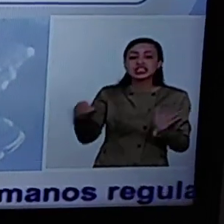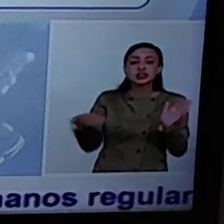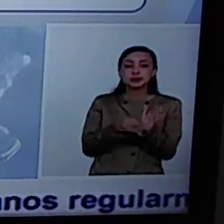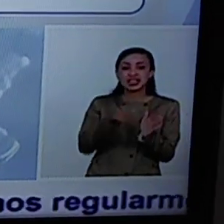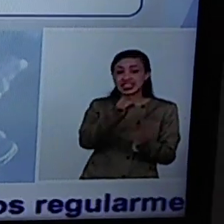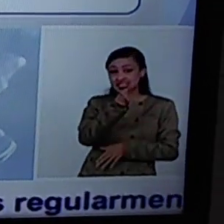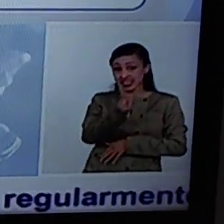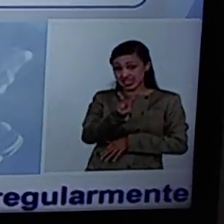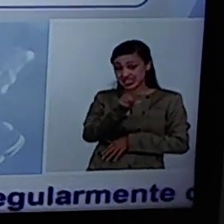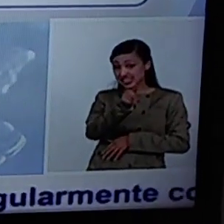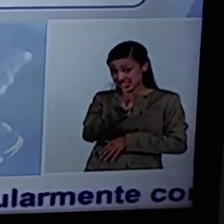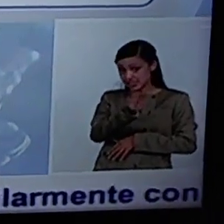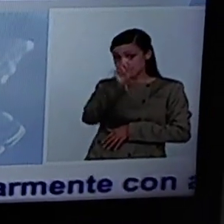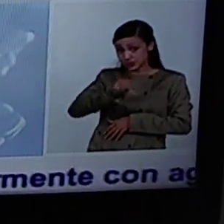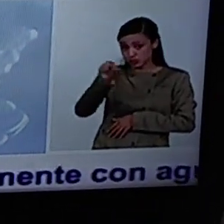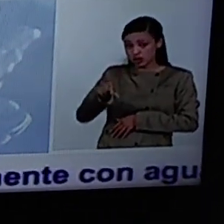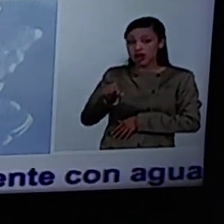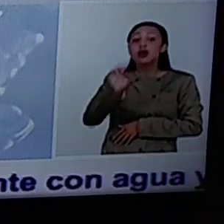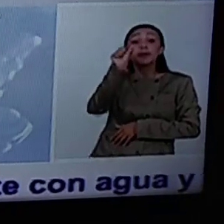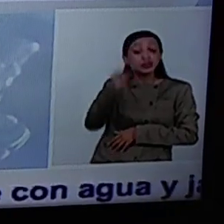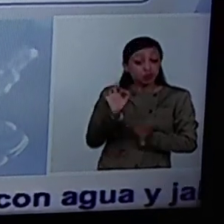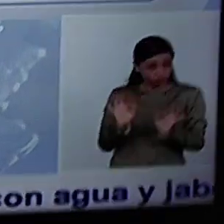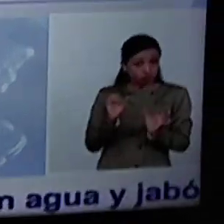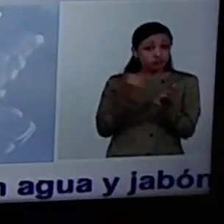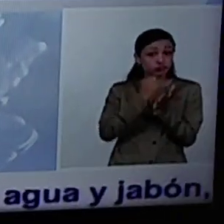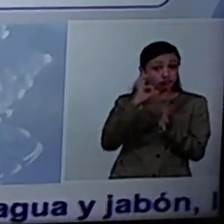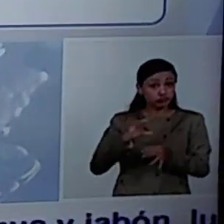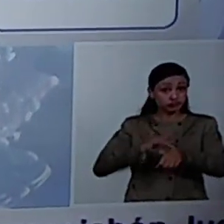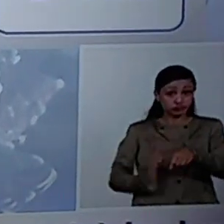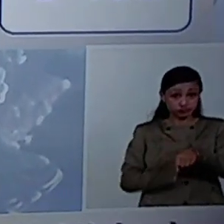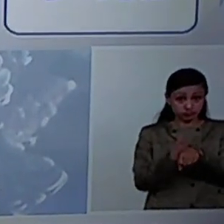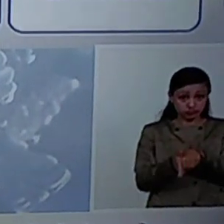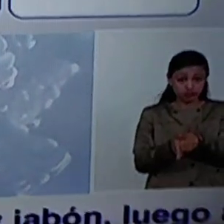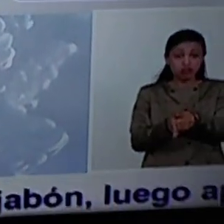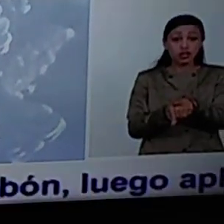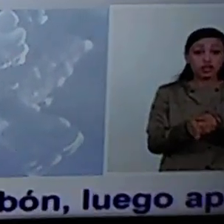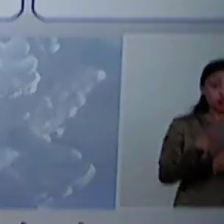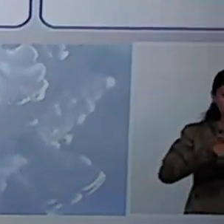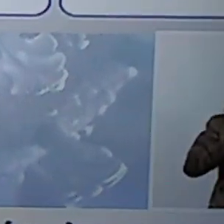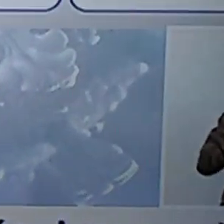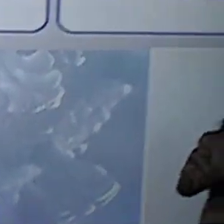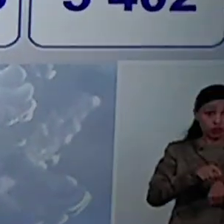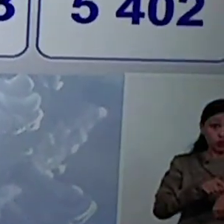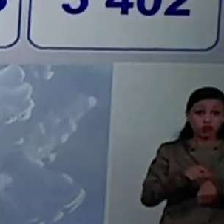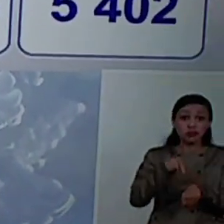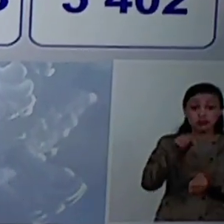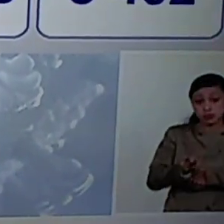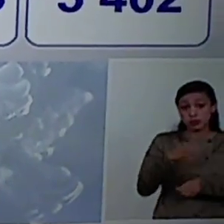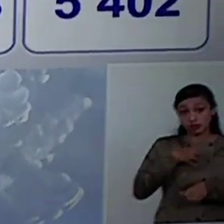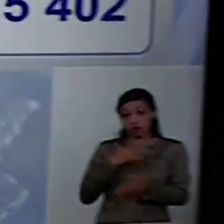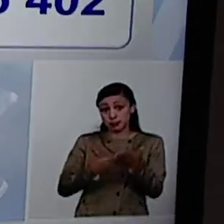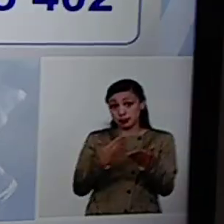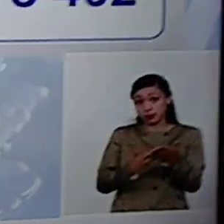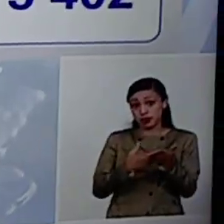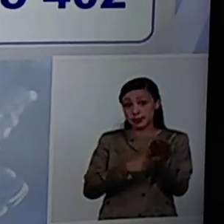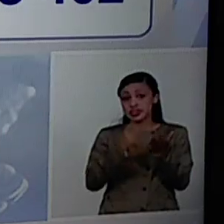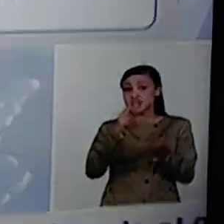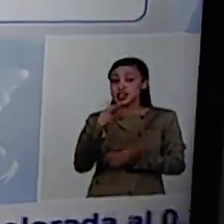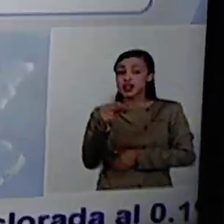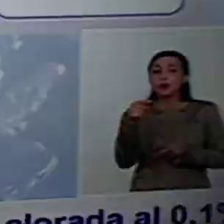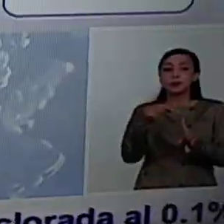y confirmados activos pacientes que en estos momentos tienen el PCR positivo, pues